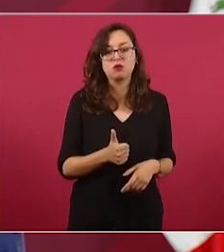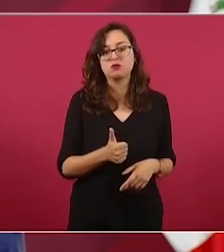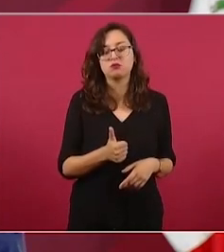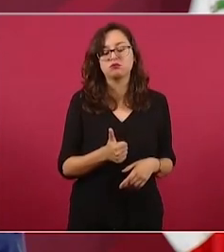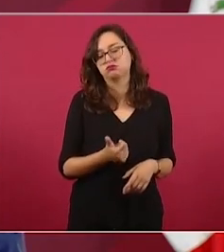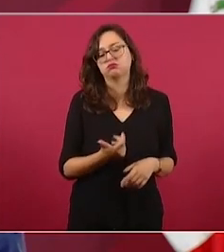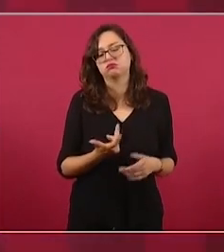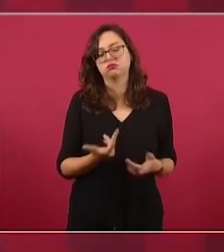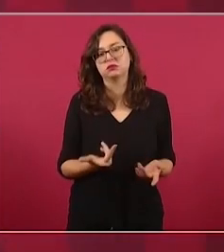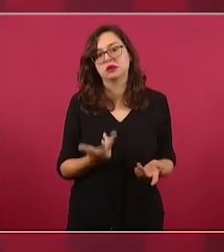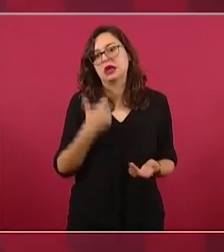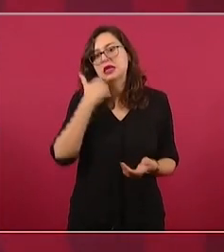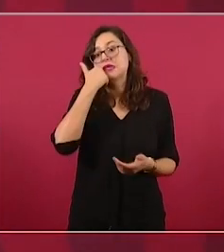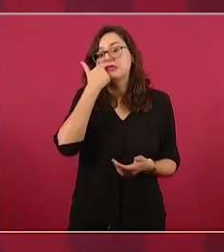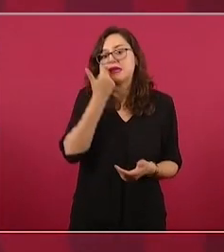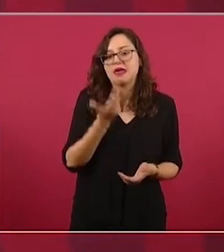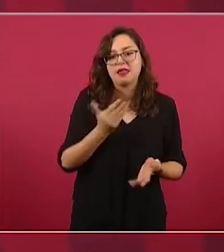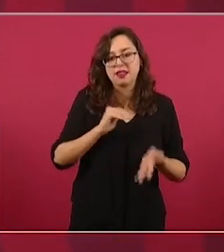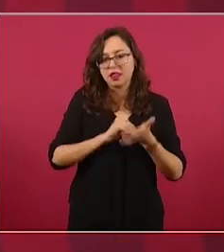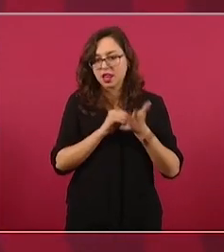pues buscan, ¿no?,